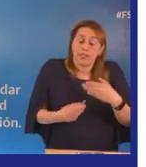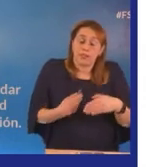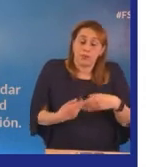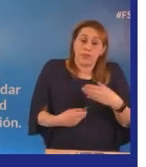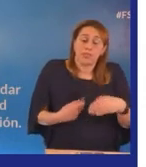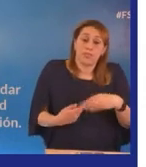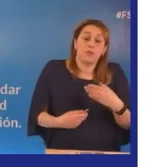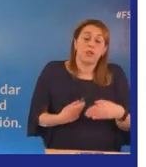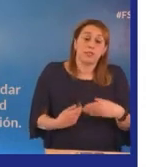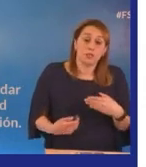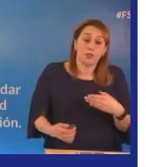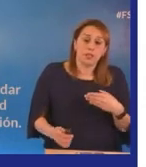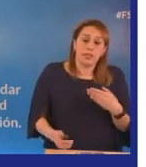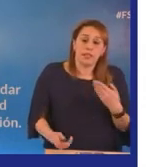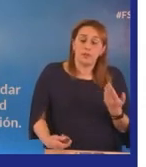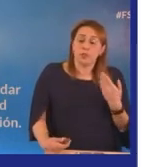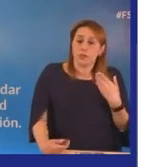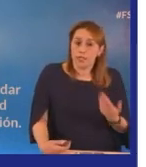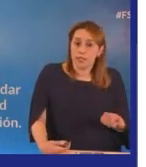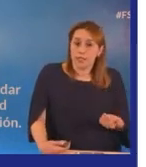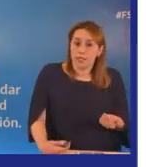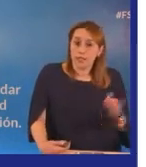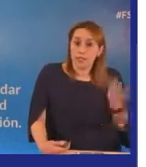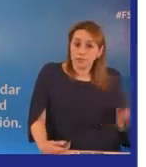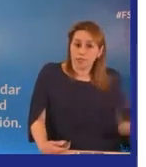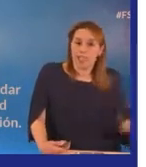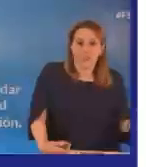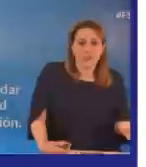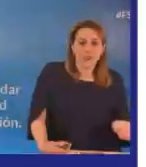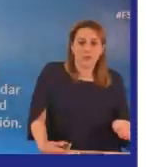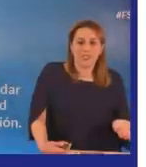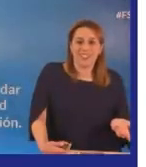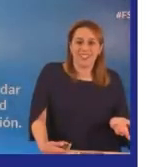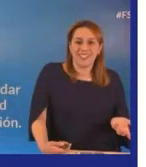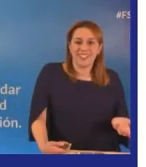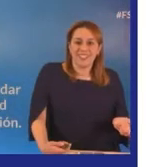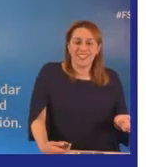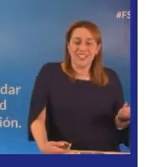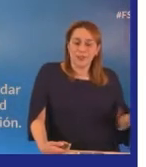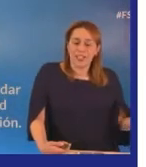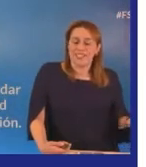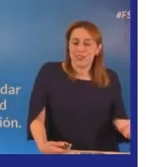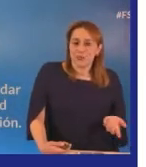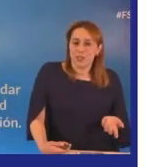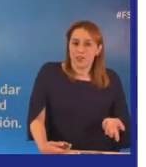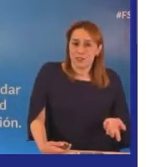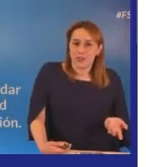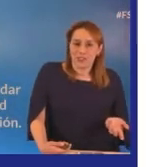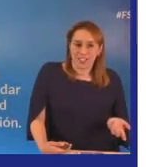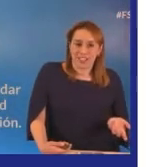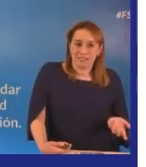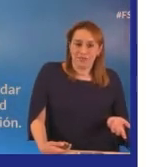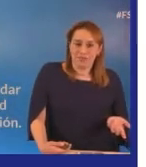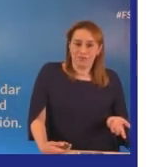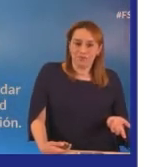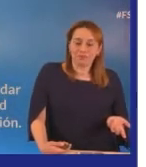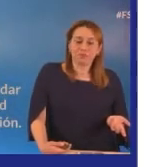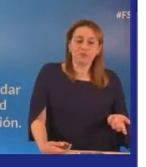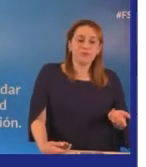esta estimulación, tenemos que mirar qué tiene nuestro paciente y cuáles han sido sus hábitos de vida.